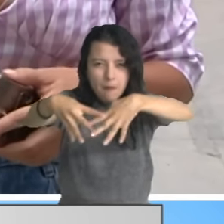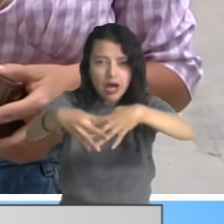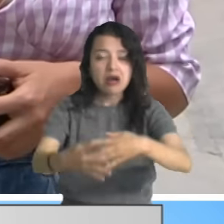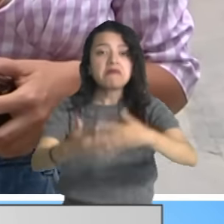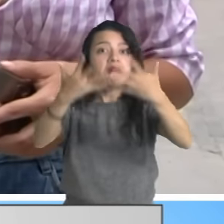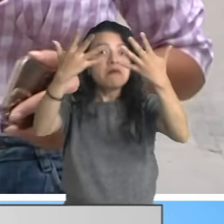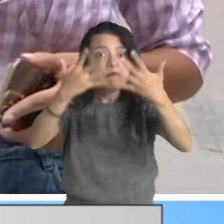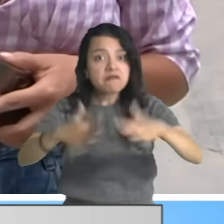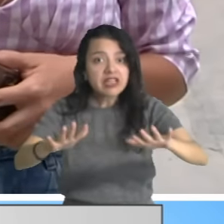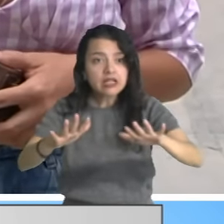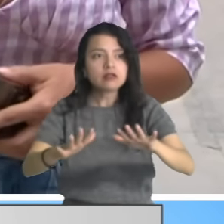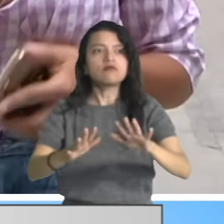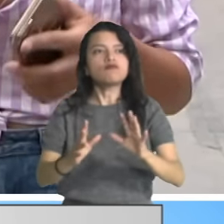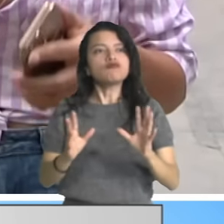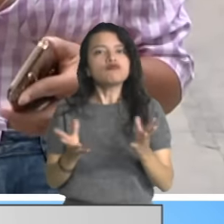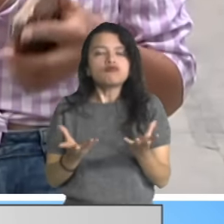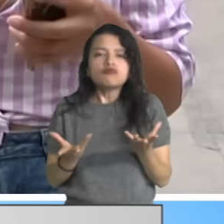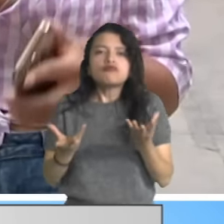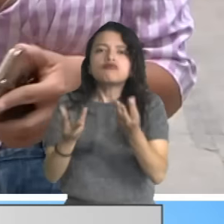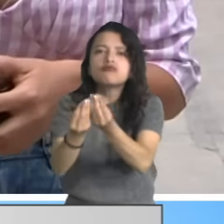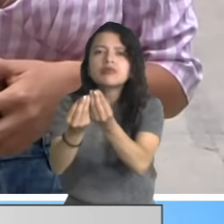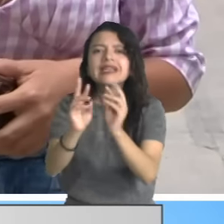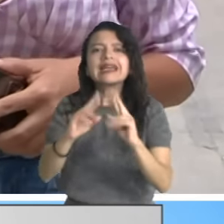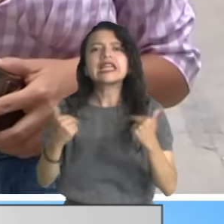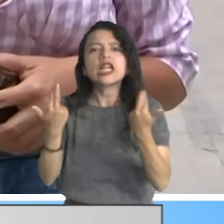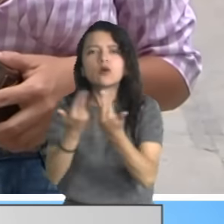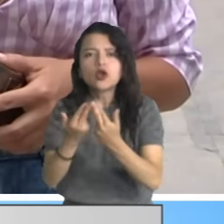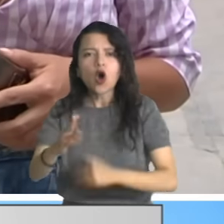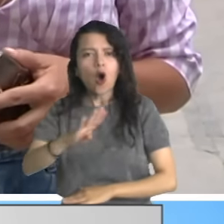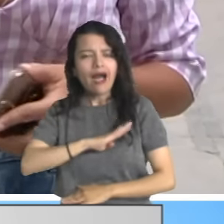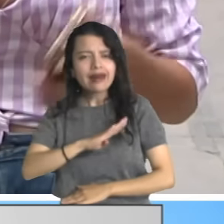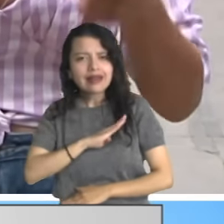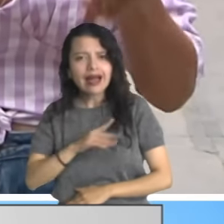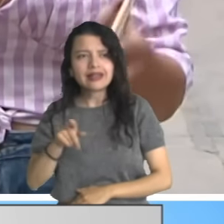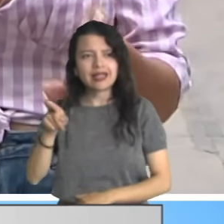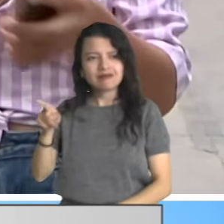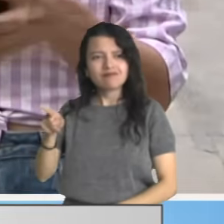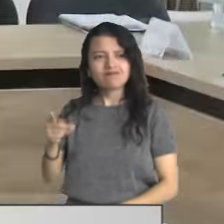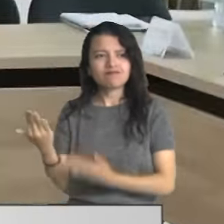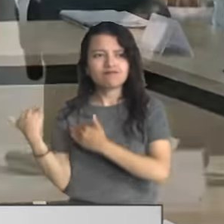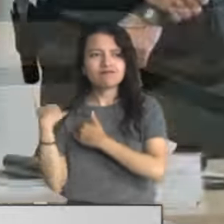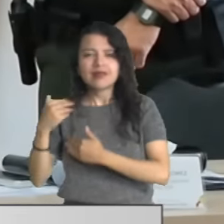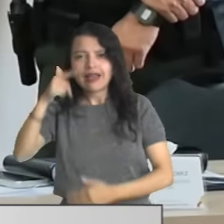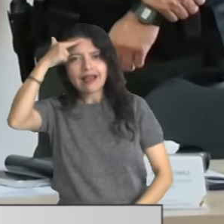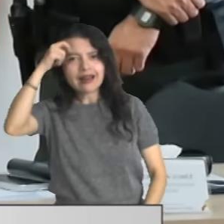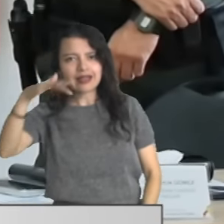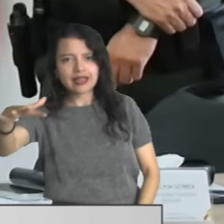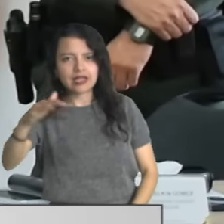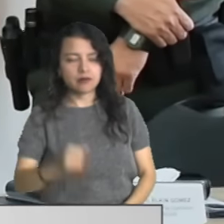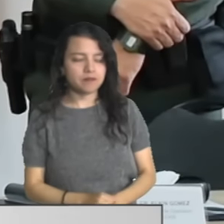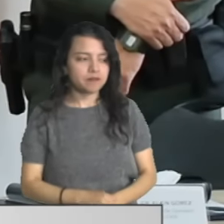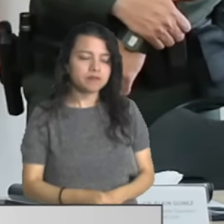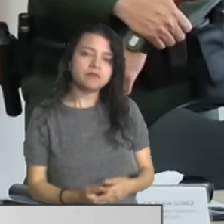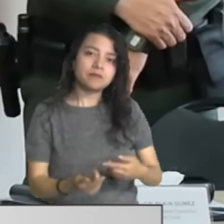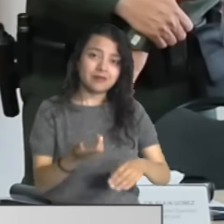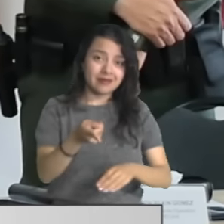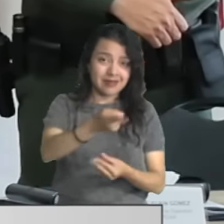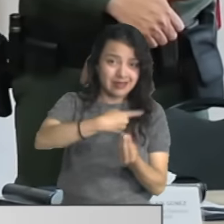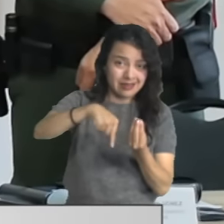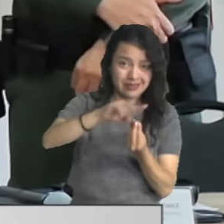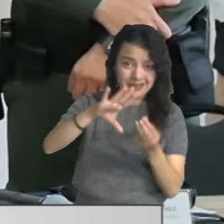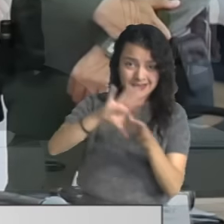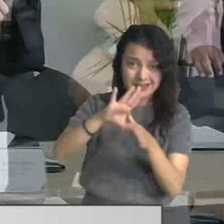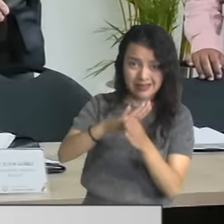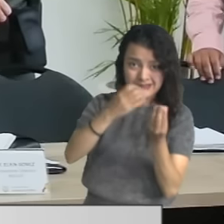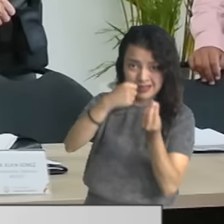con el alcalde Dumec Turbay. Aquí se acordaron varios compromisos del gremio con el distrito. La primera petición que tenía